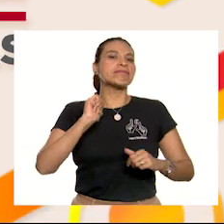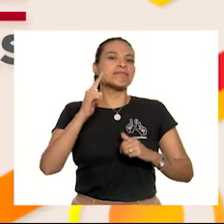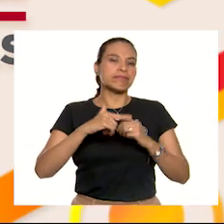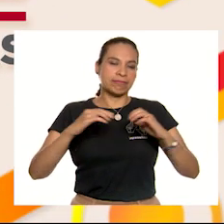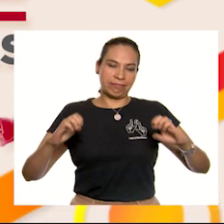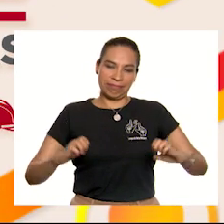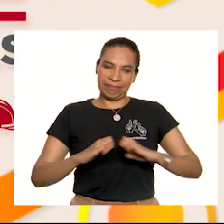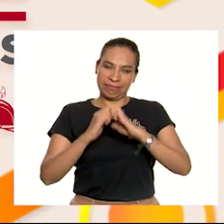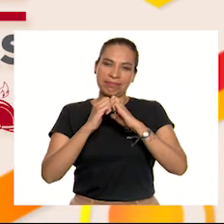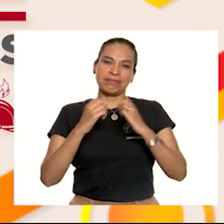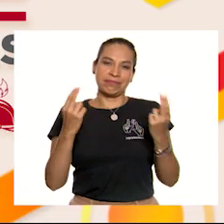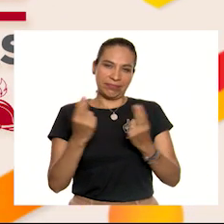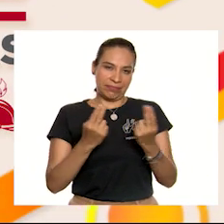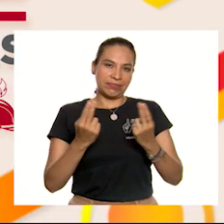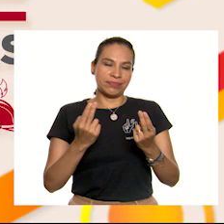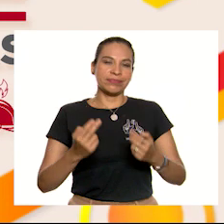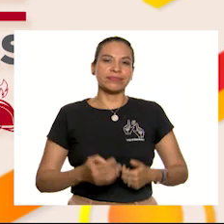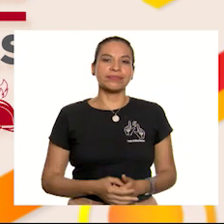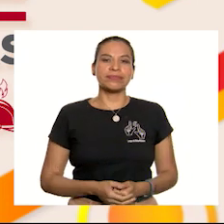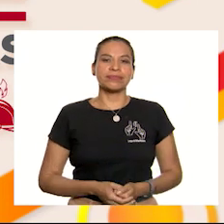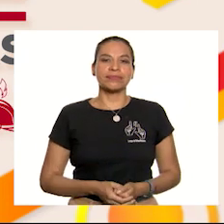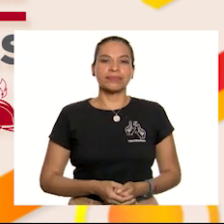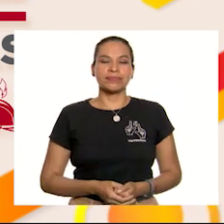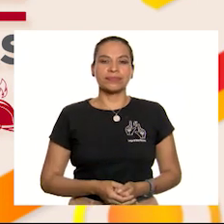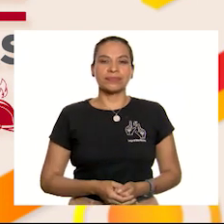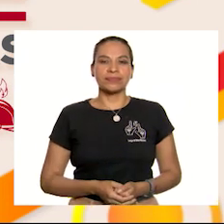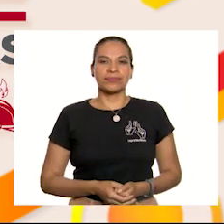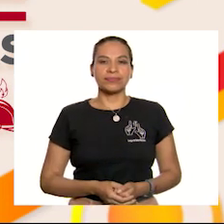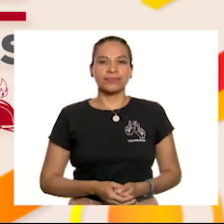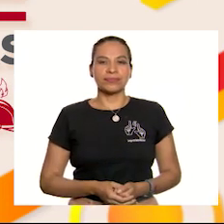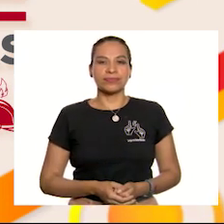o alguien cerca de ti tenga una emergencia.